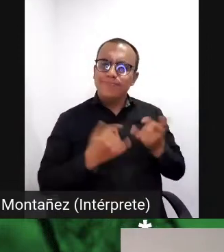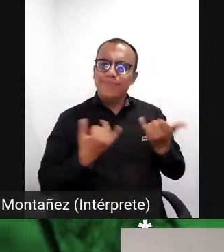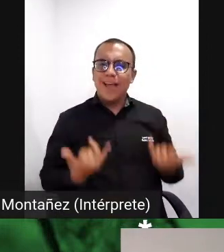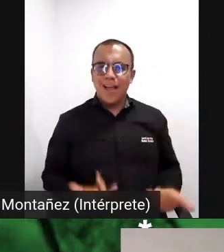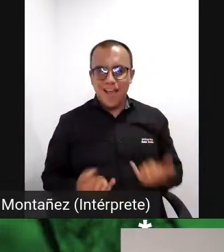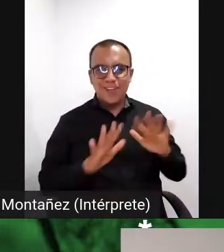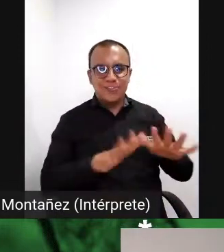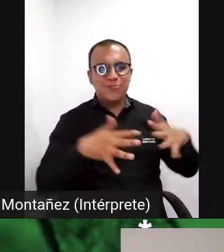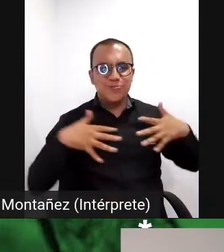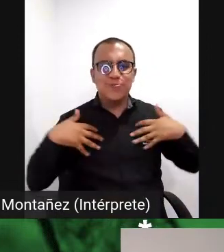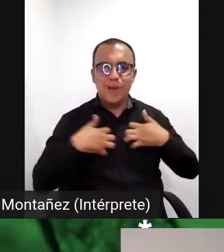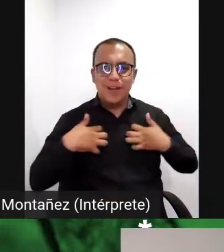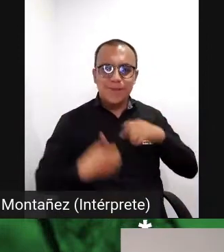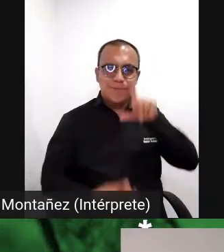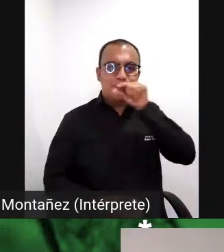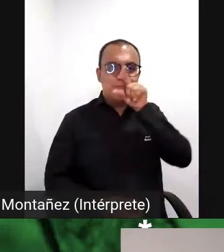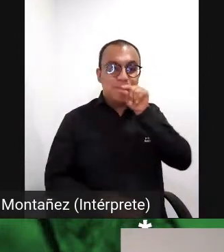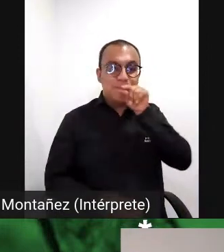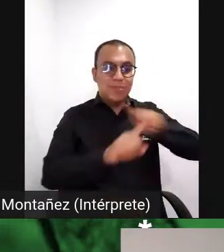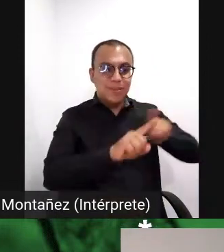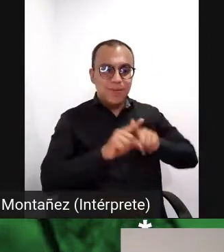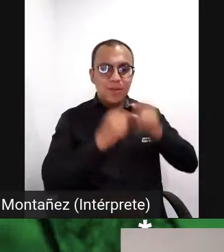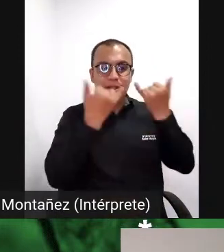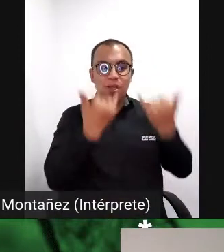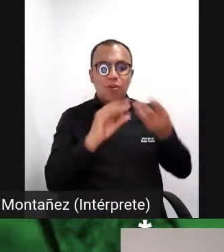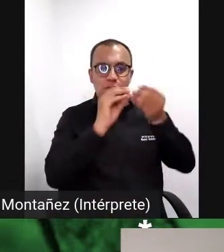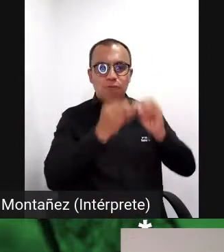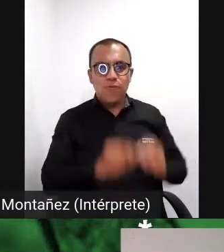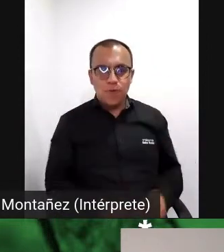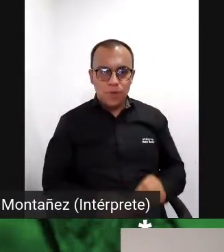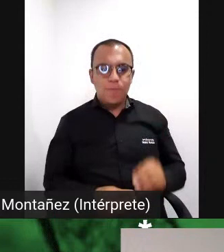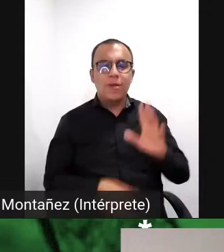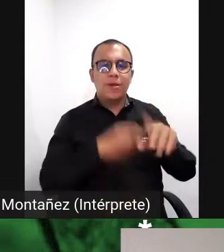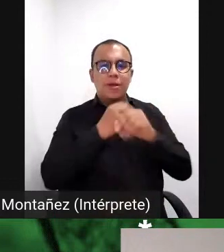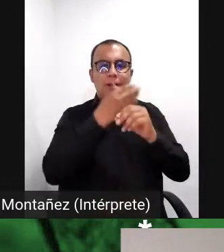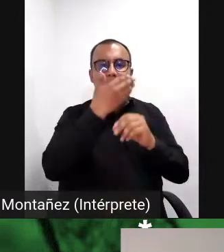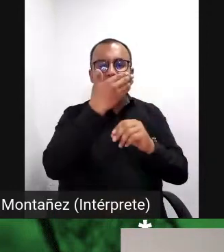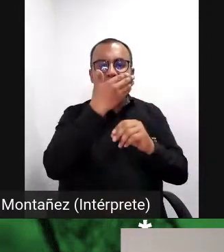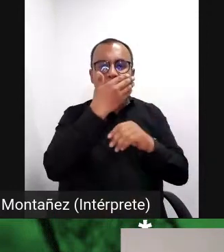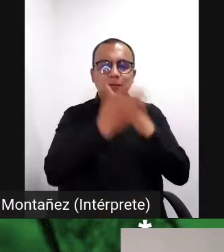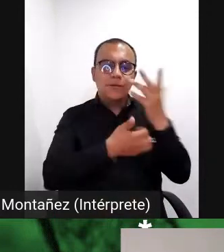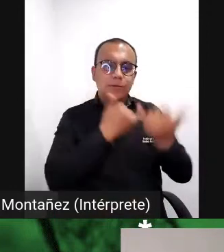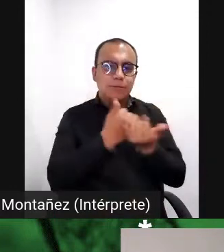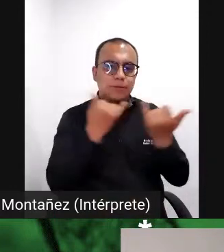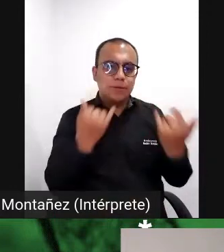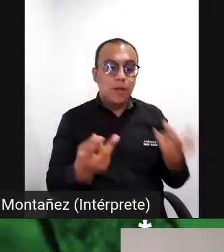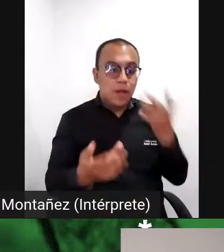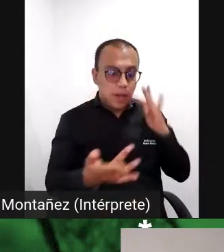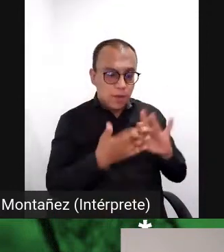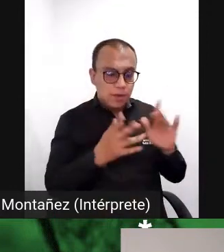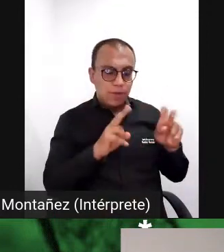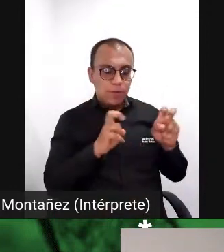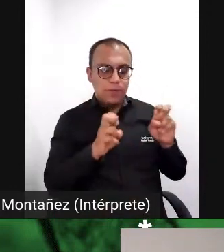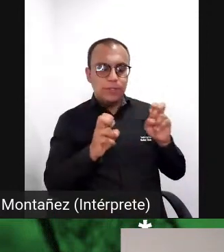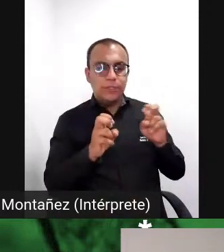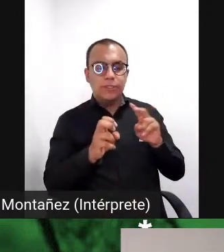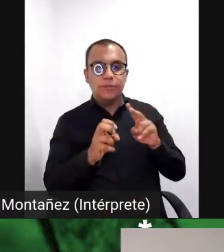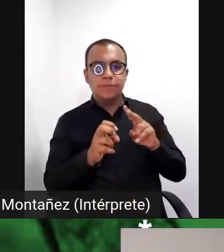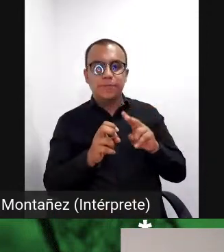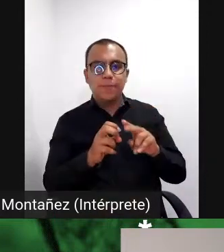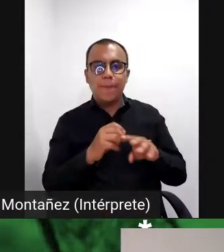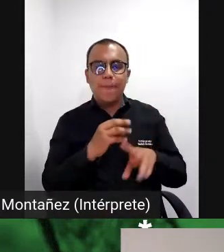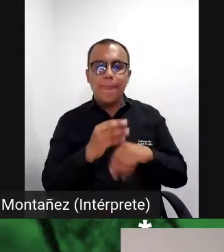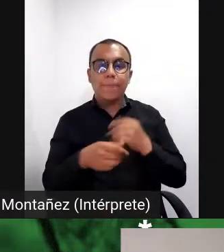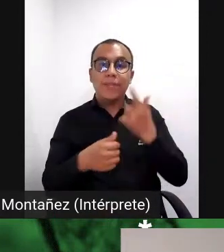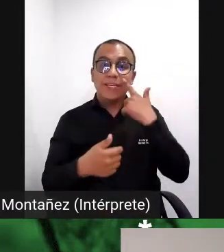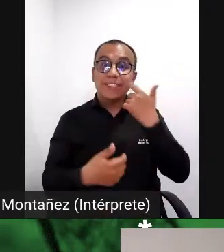especie, que uno ya comienza a verla de una manera diferente. Como hay mitos que pues, generan afectación sobre estos recursos. Entonces es también chévere